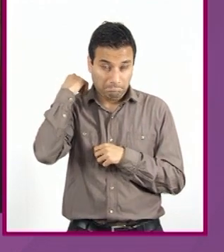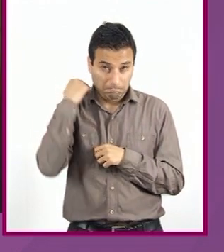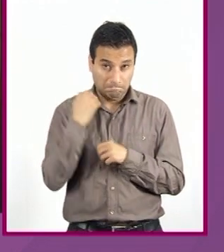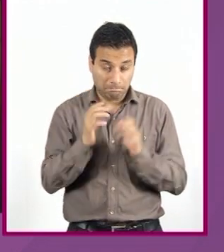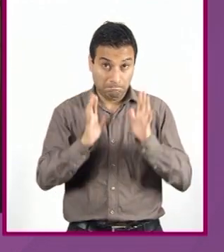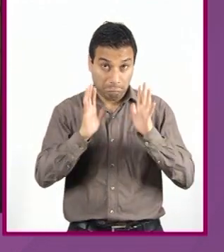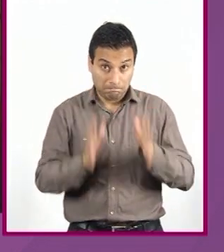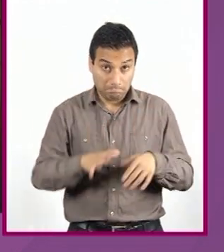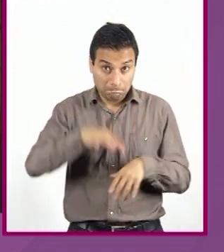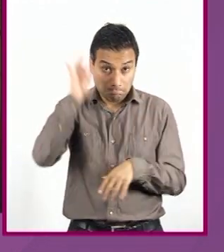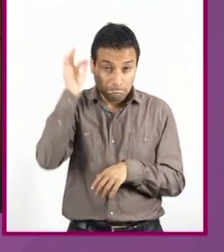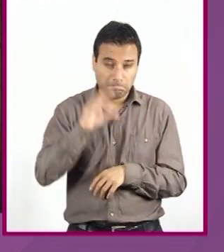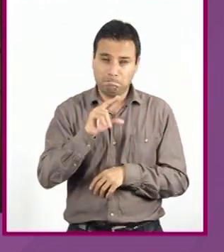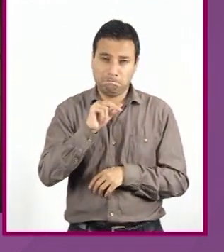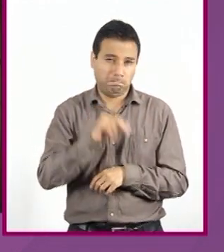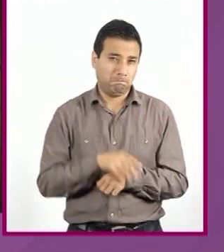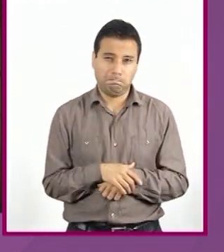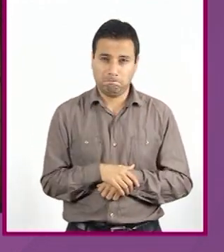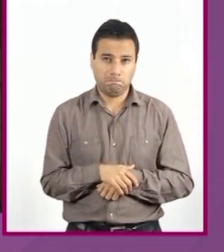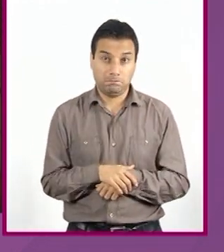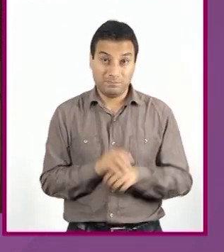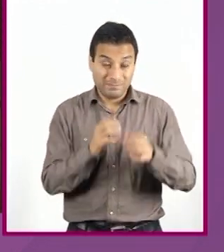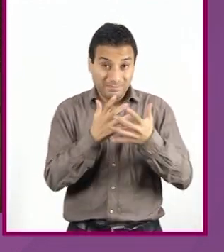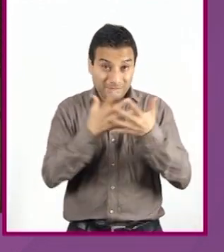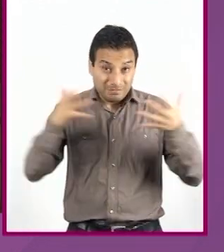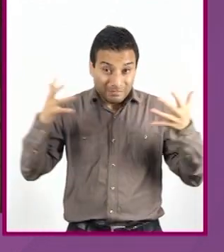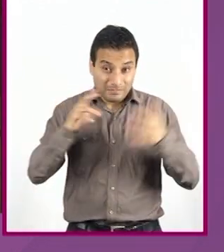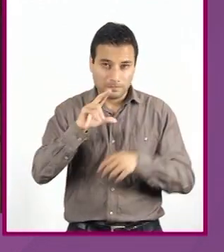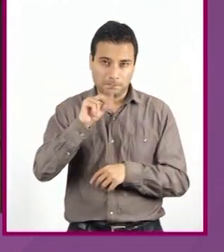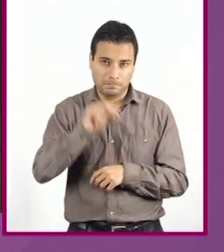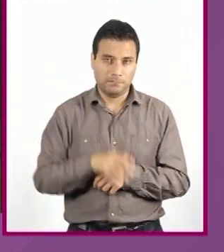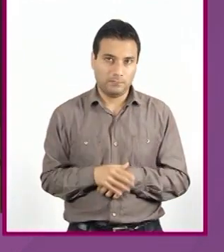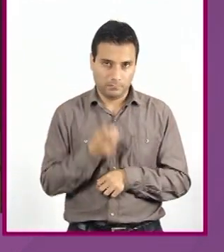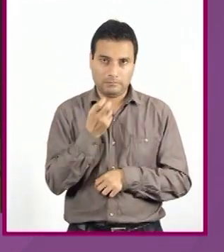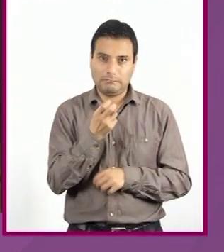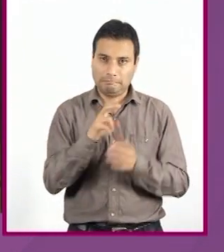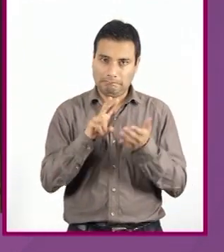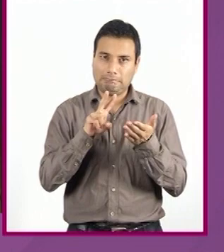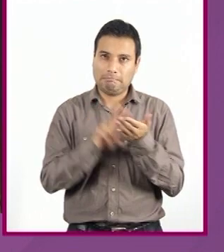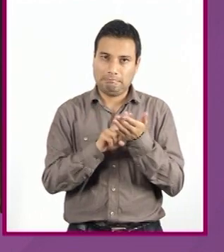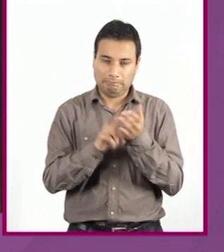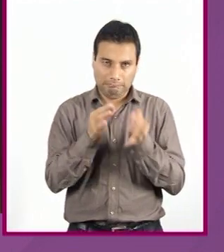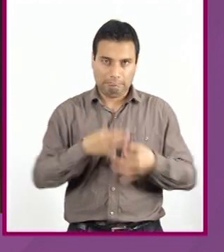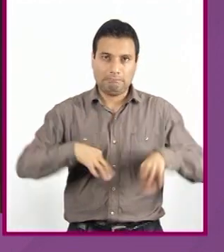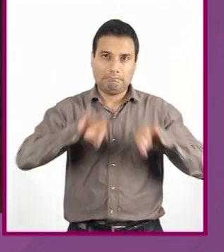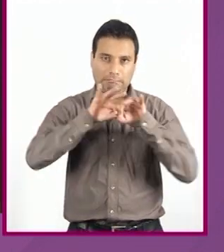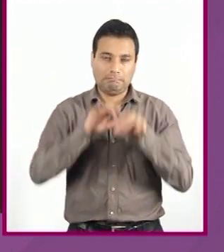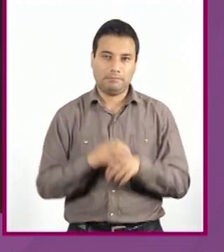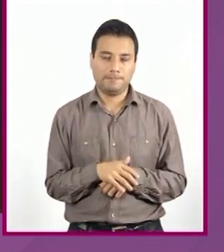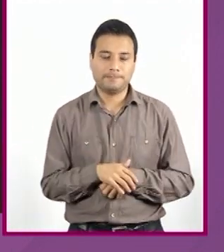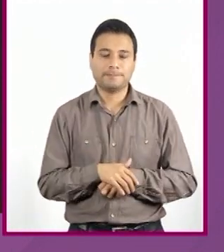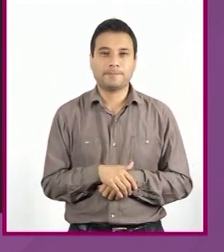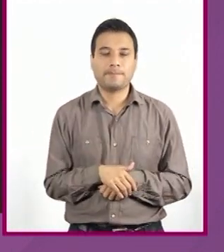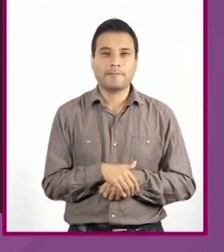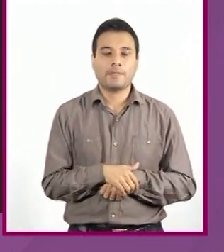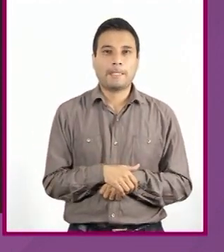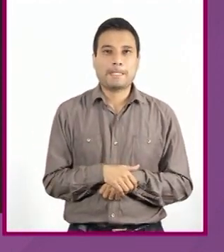es de grandes dimensiones la pieza, pero pues siempre son muy importantes este tipo de piezas porque son muy escasas.